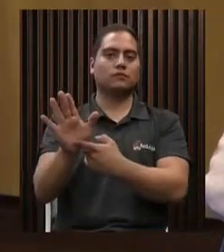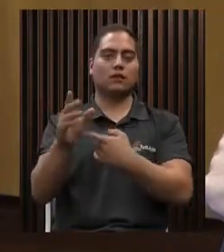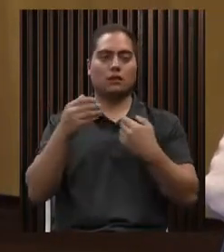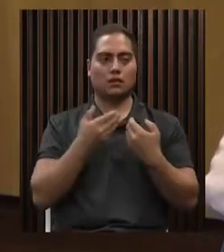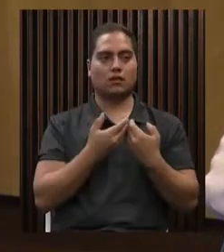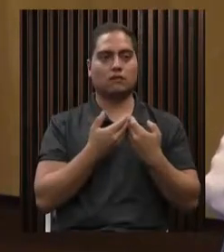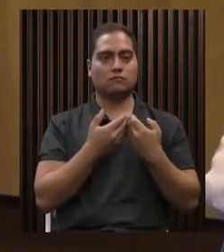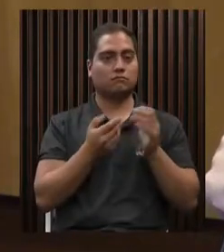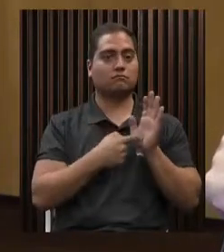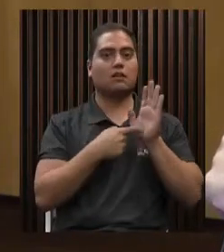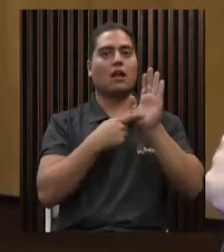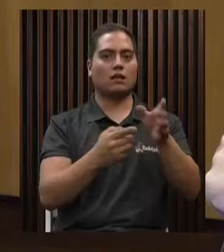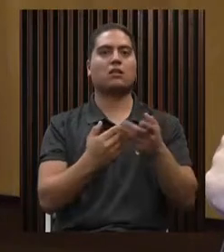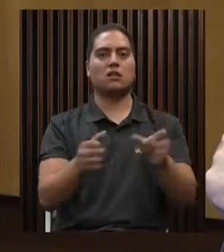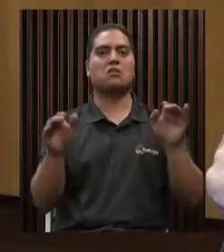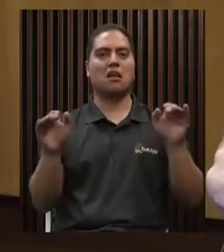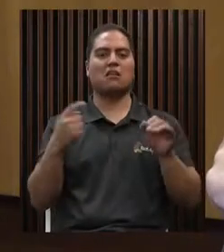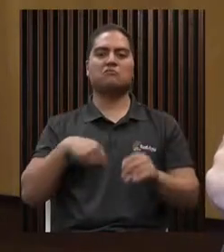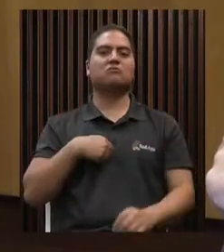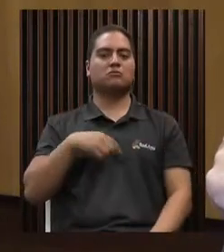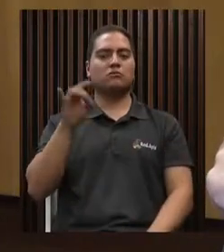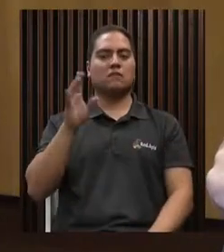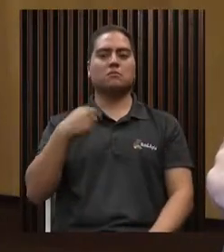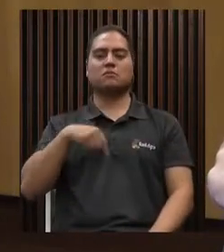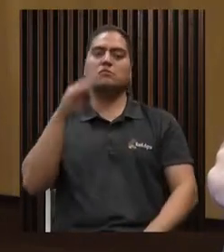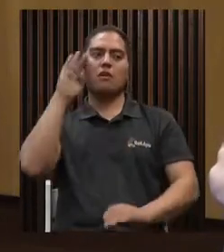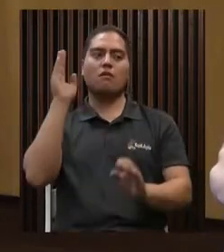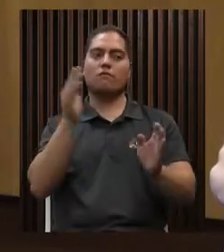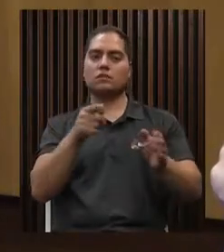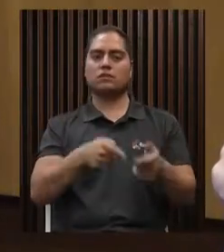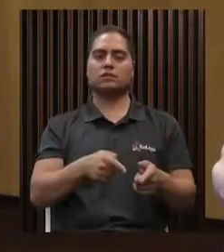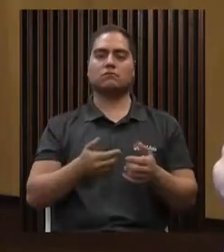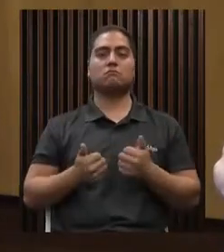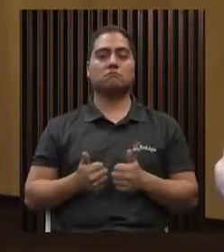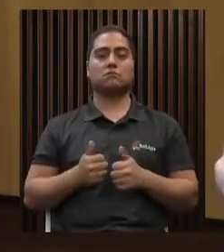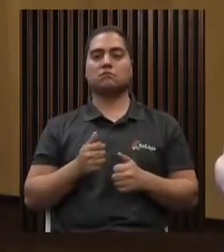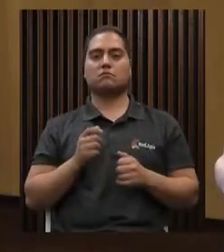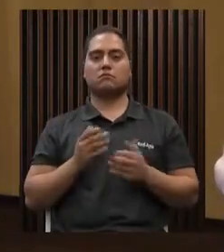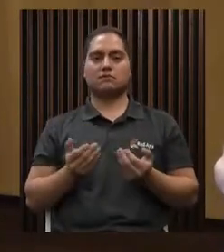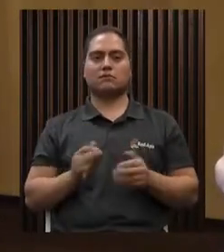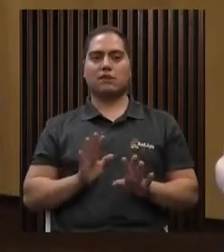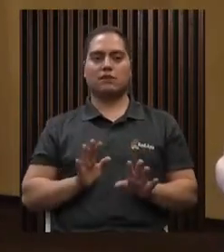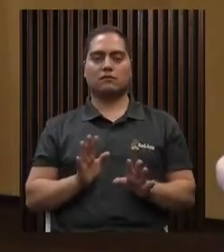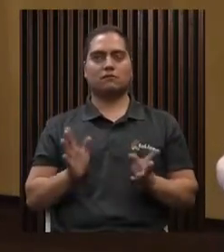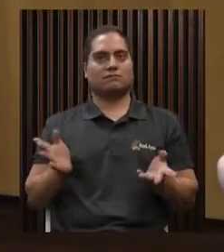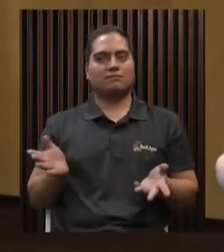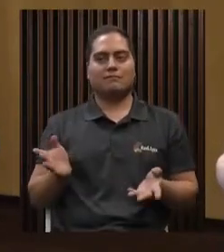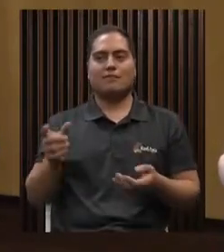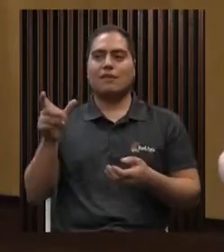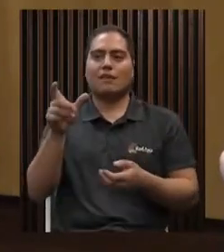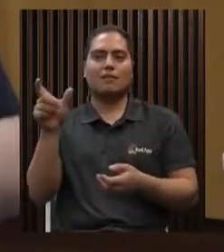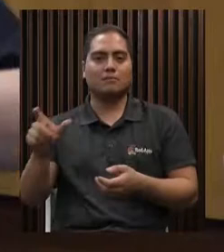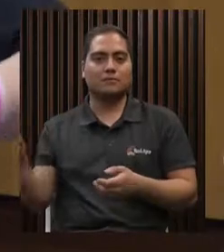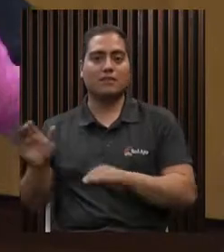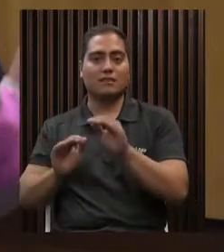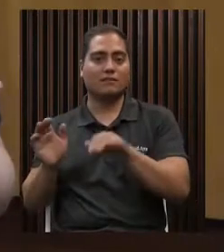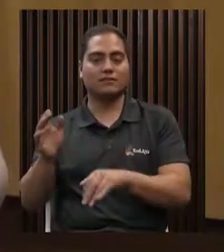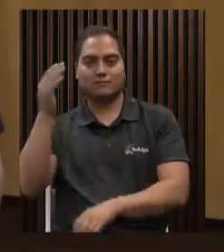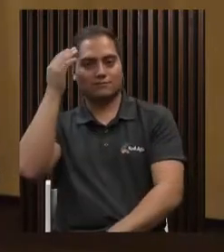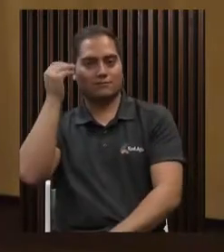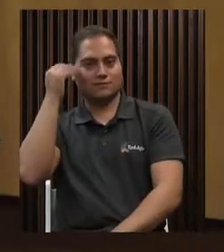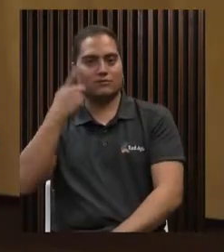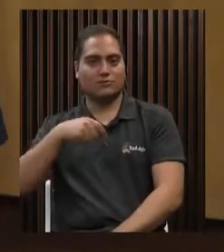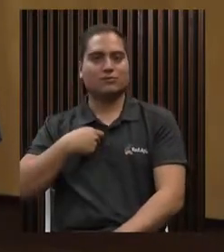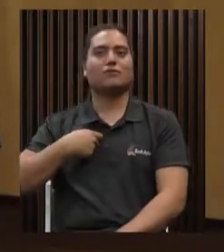porque nosotros sabemos y tenemos un enfoque de esa forma, pero muchas veces las personas no lo saben y hay que repetirlo porque esa es la forma en